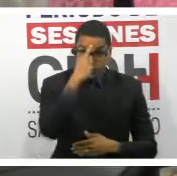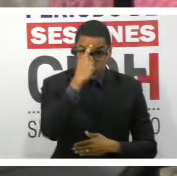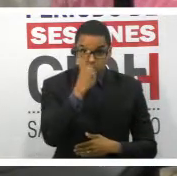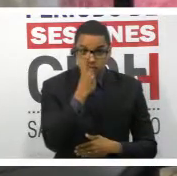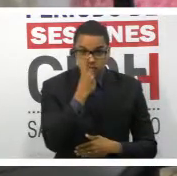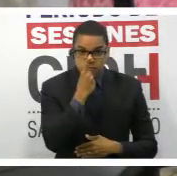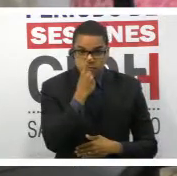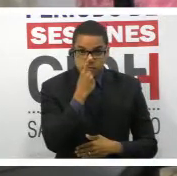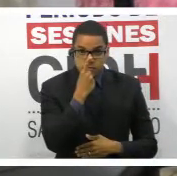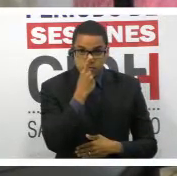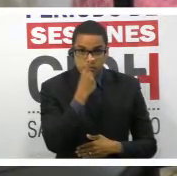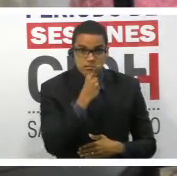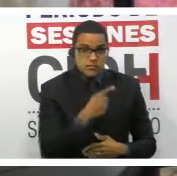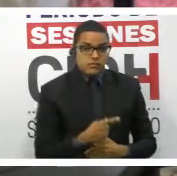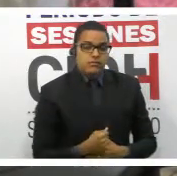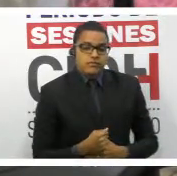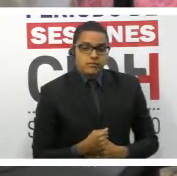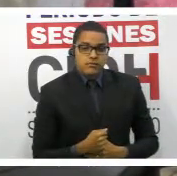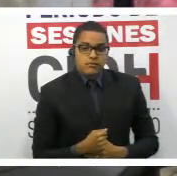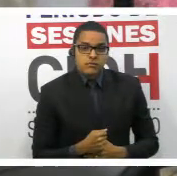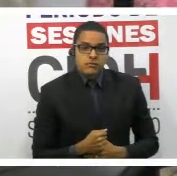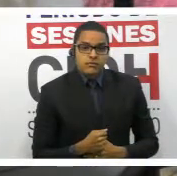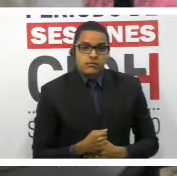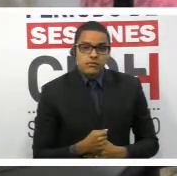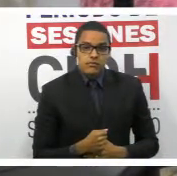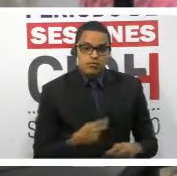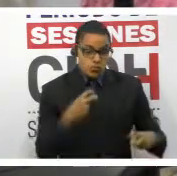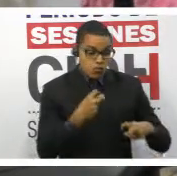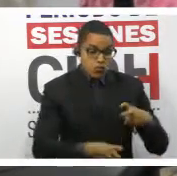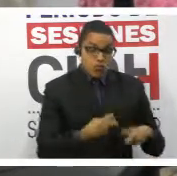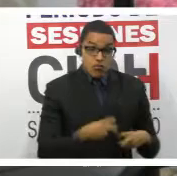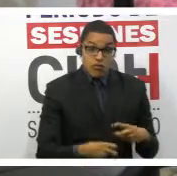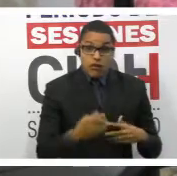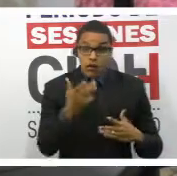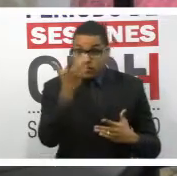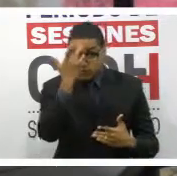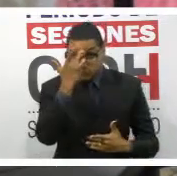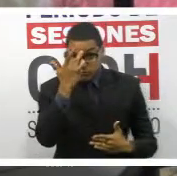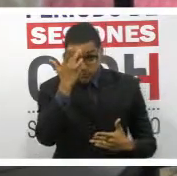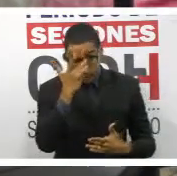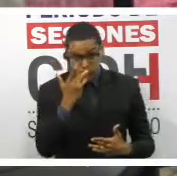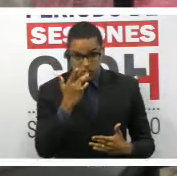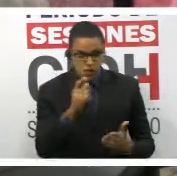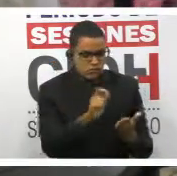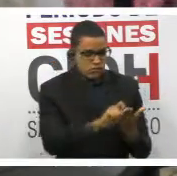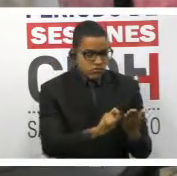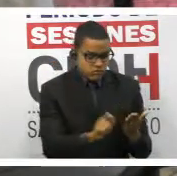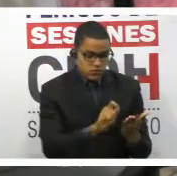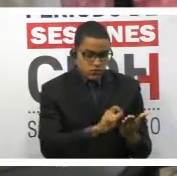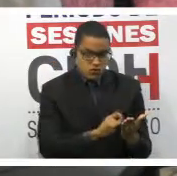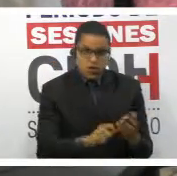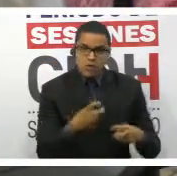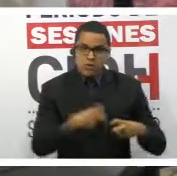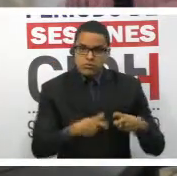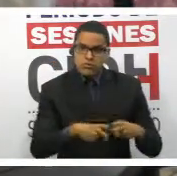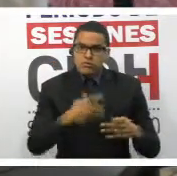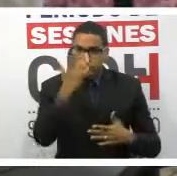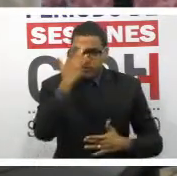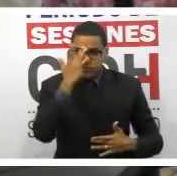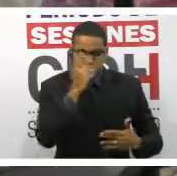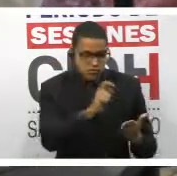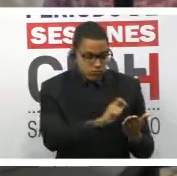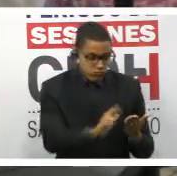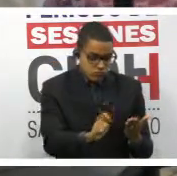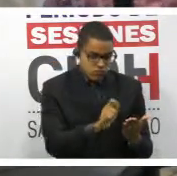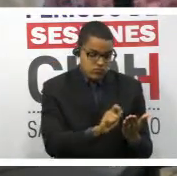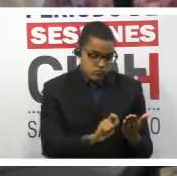sobre lo que el aspecto de salud recomendaciones puntuales sobre es justamente recoger conocimiento de